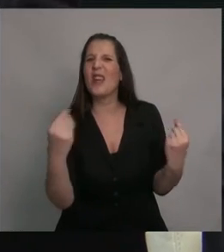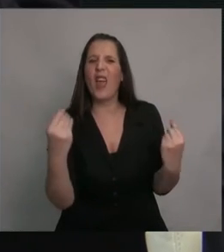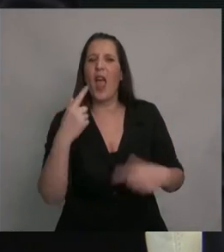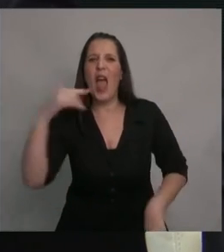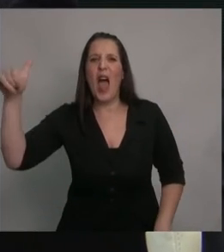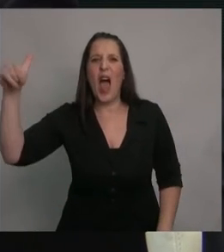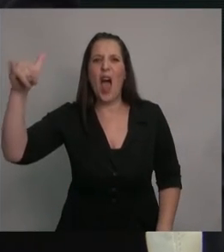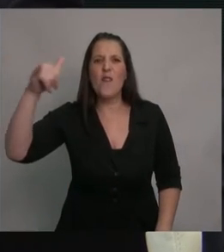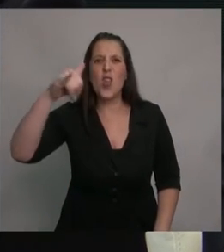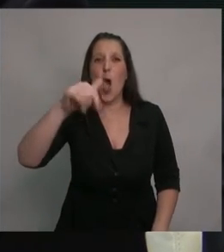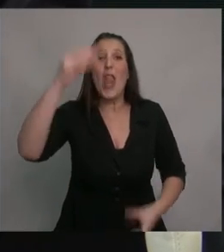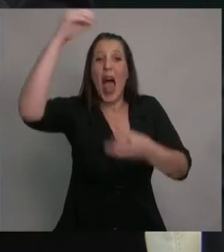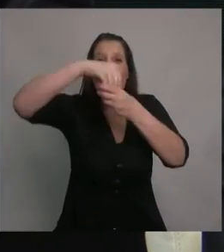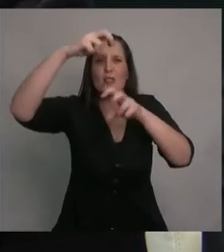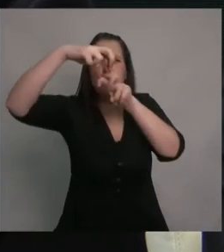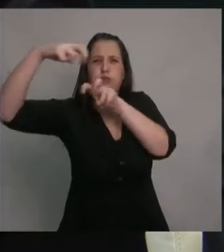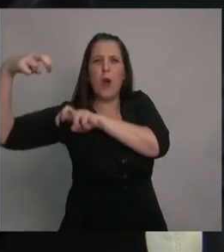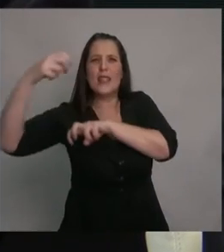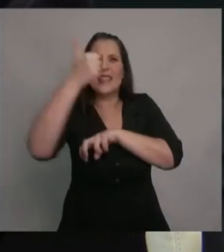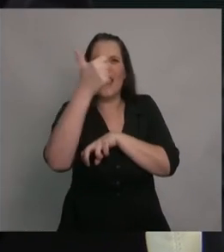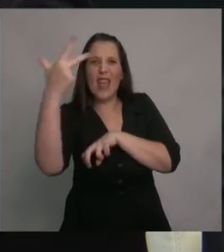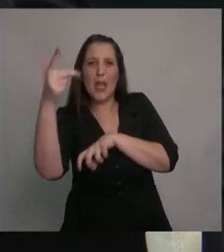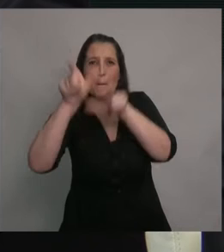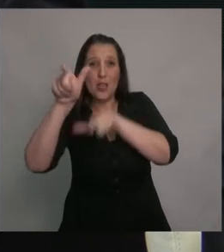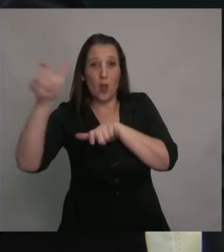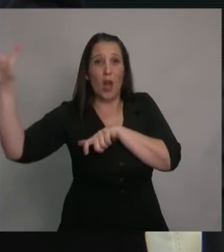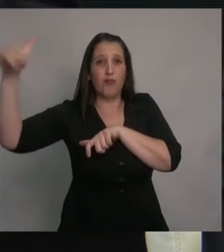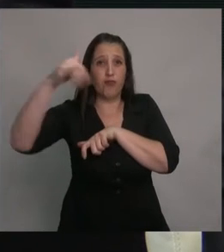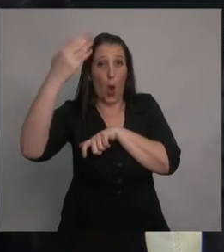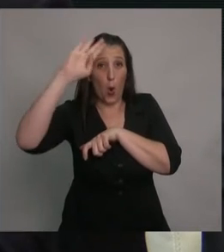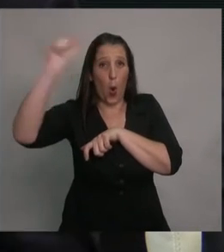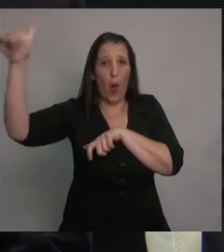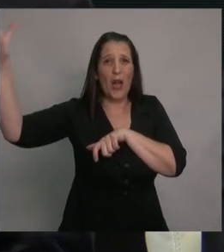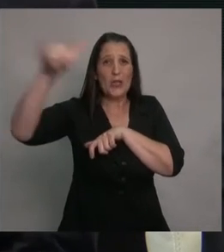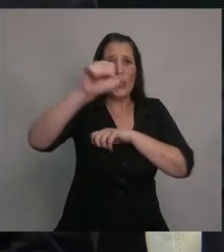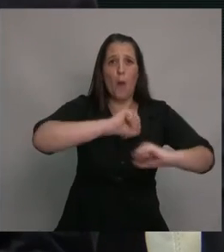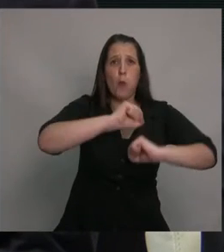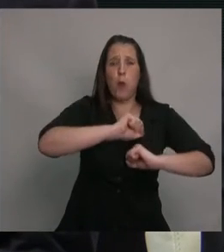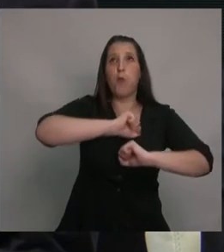con 73 personas a bordo, un avión de Cubana Aviación, fue volado en los aires por una bomba